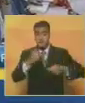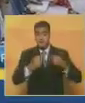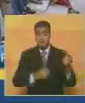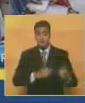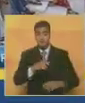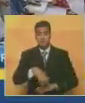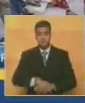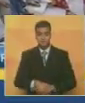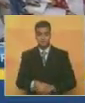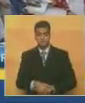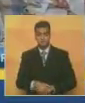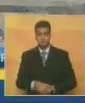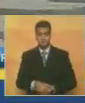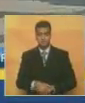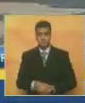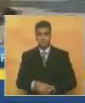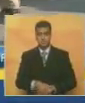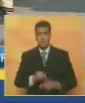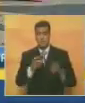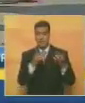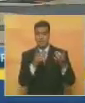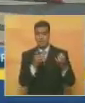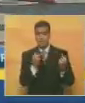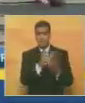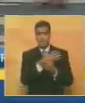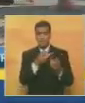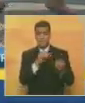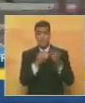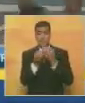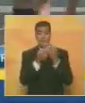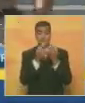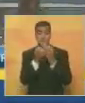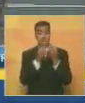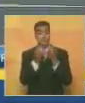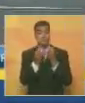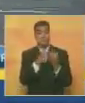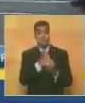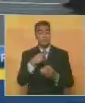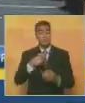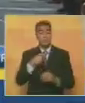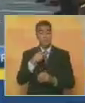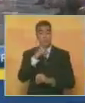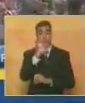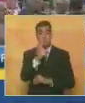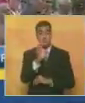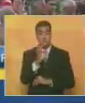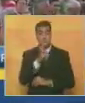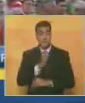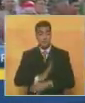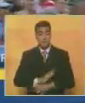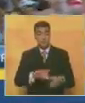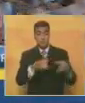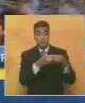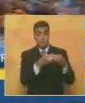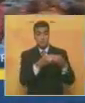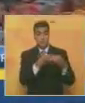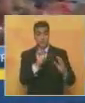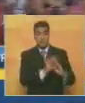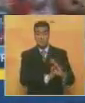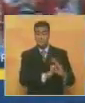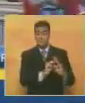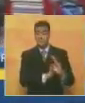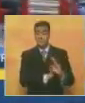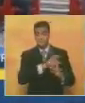gaitas. Este evento multitudinario reunirá diversas expresiones festivas de nuestro país, entre las que destaca la agrupación de música y